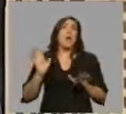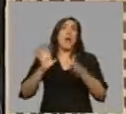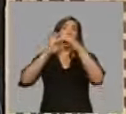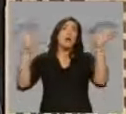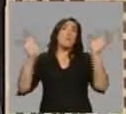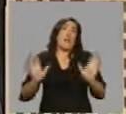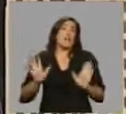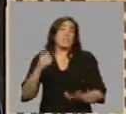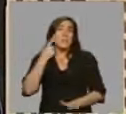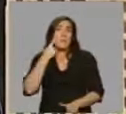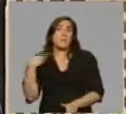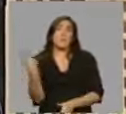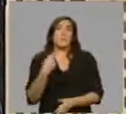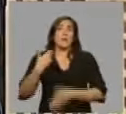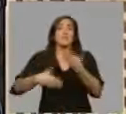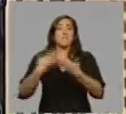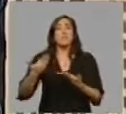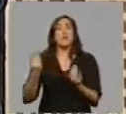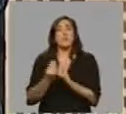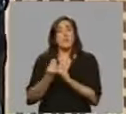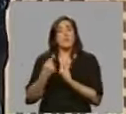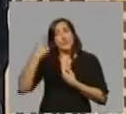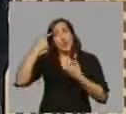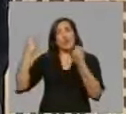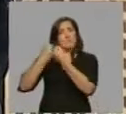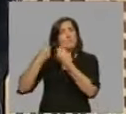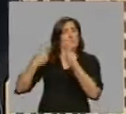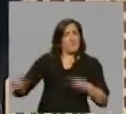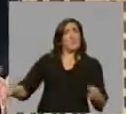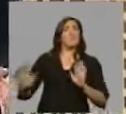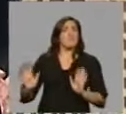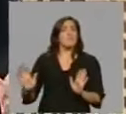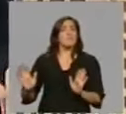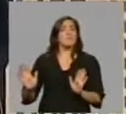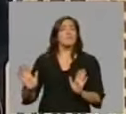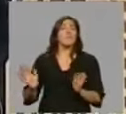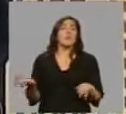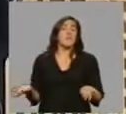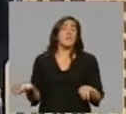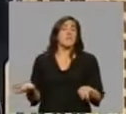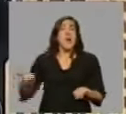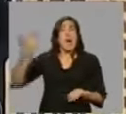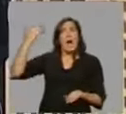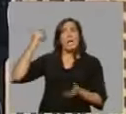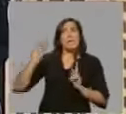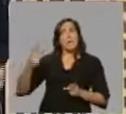democracia, bueno, hemos estado también en desacuerdo en algunas otras oportunidades, así que